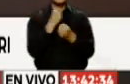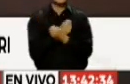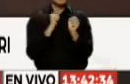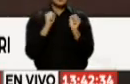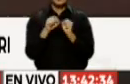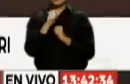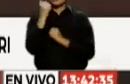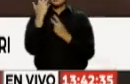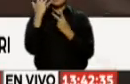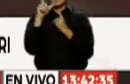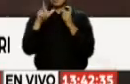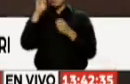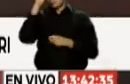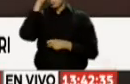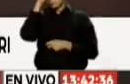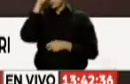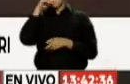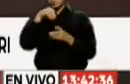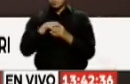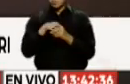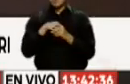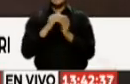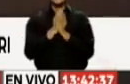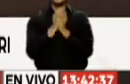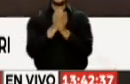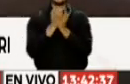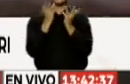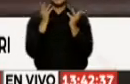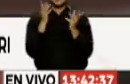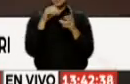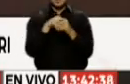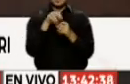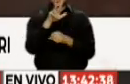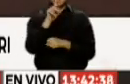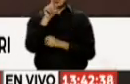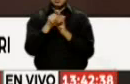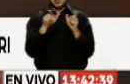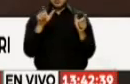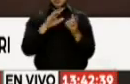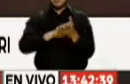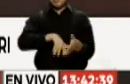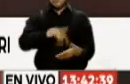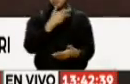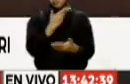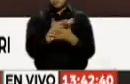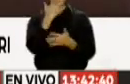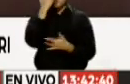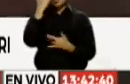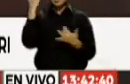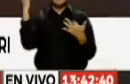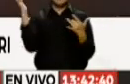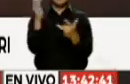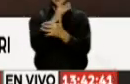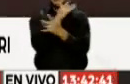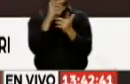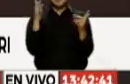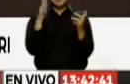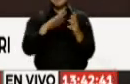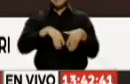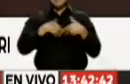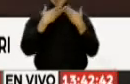Otras 7 han sido hospitalizadas. La embarcación, en la que navegan 31 personas, volcó supuestamente a causa de una